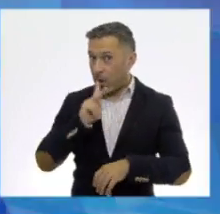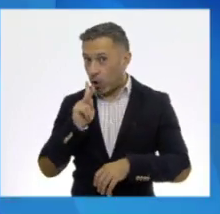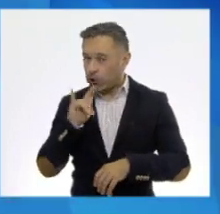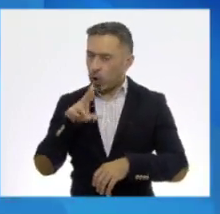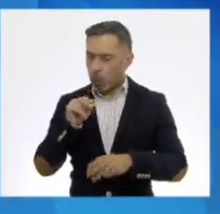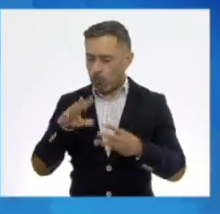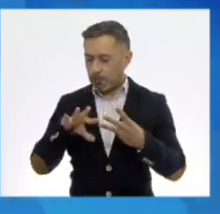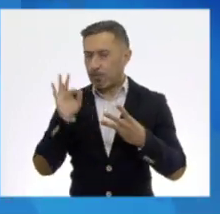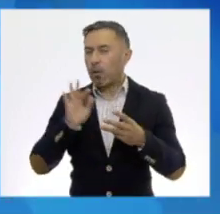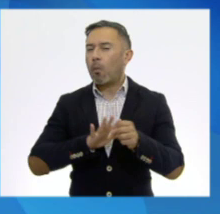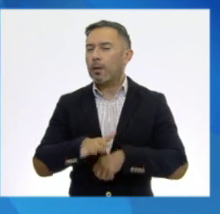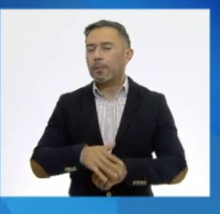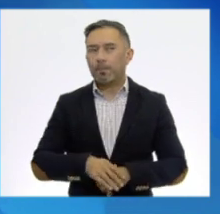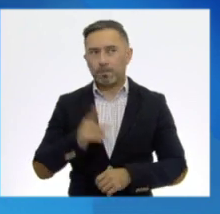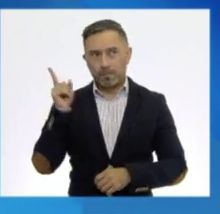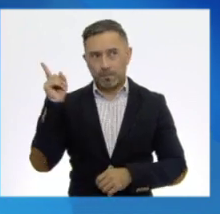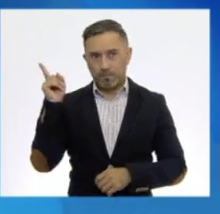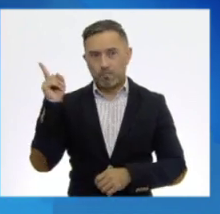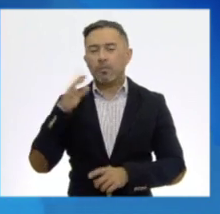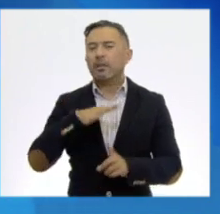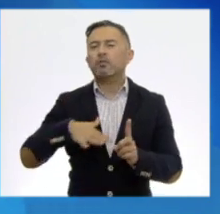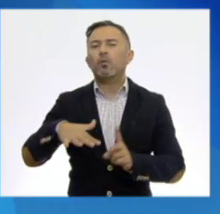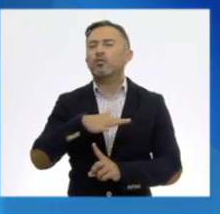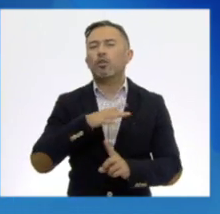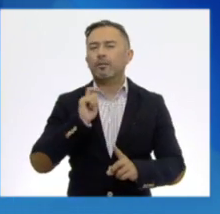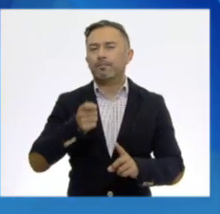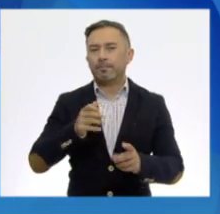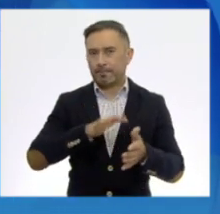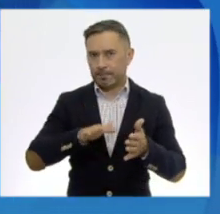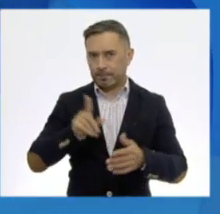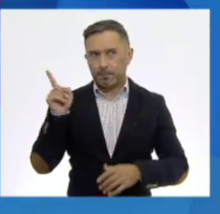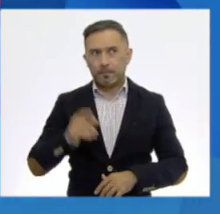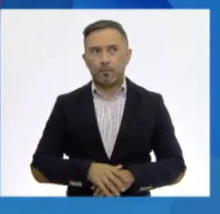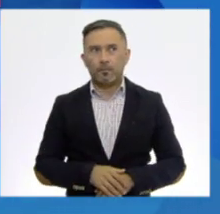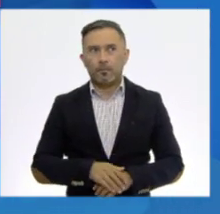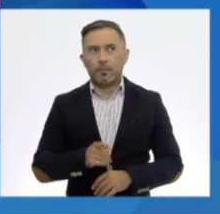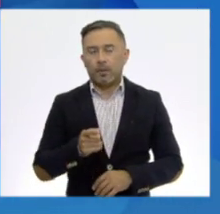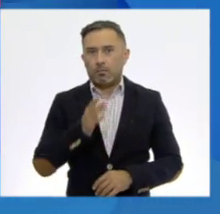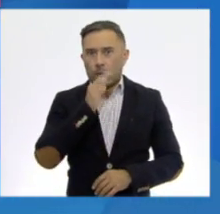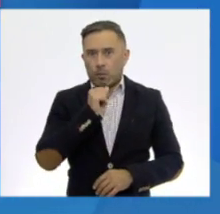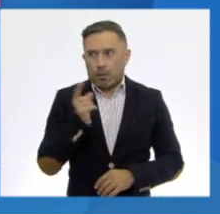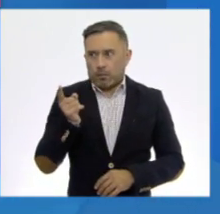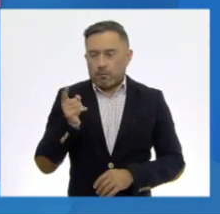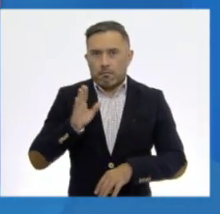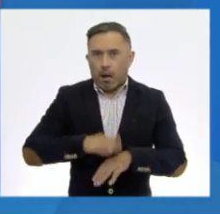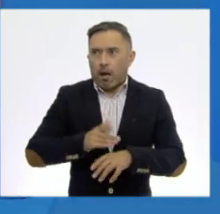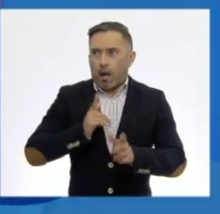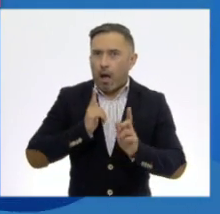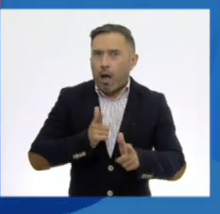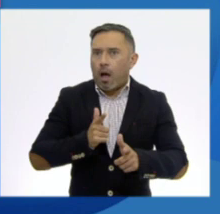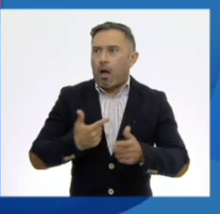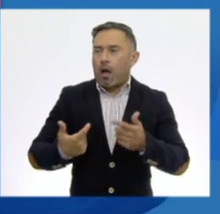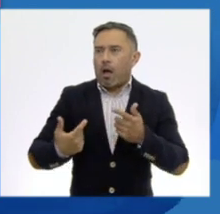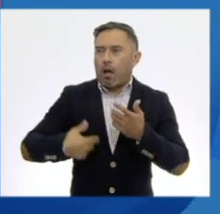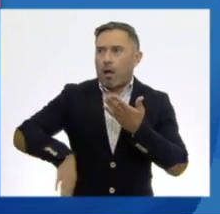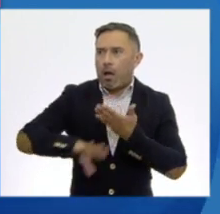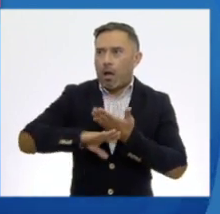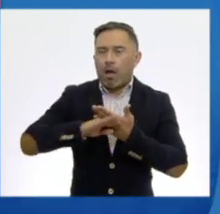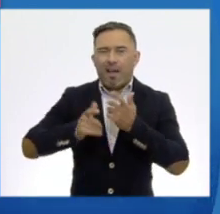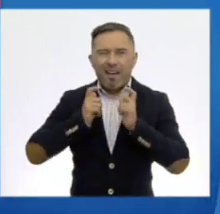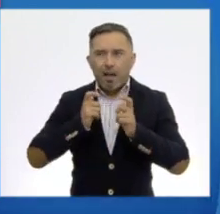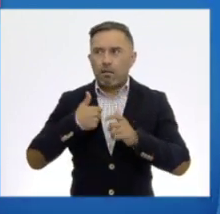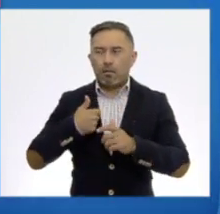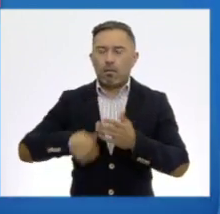¿Ok? ¿Cuál es la situación? Bueno, no puedes seguir soportando este tipo de bromas, son violentas y afectan